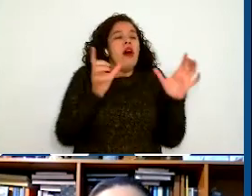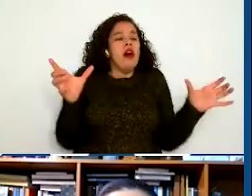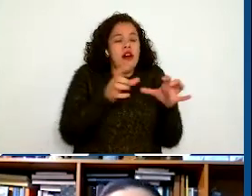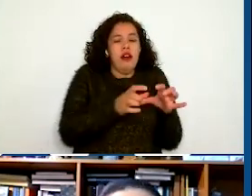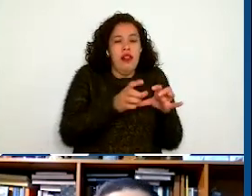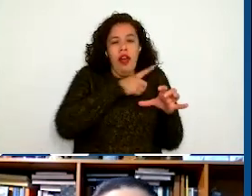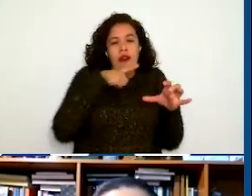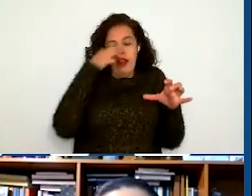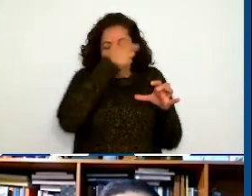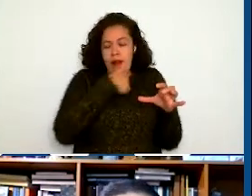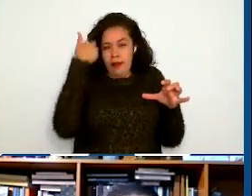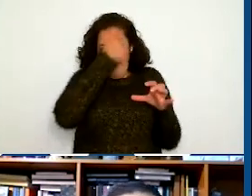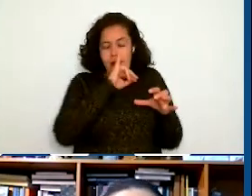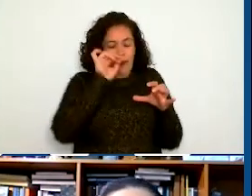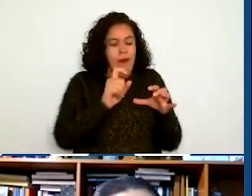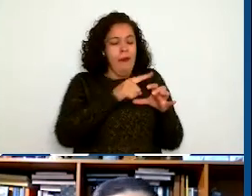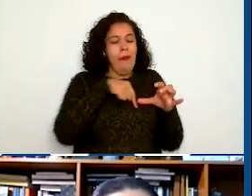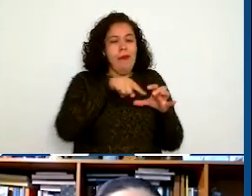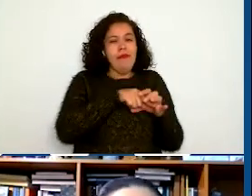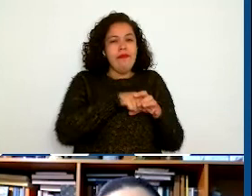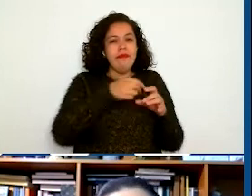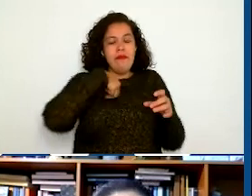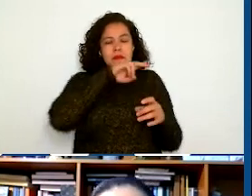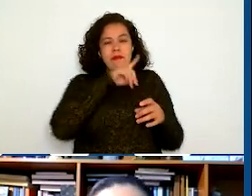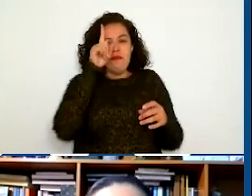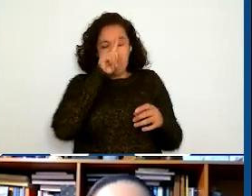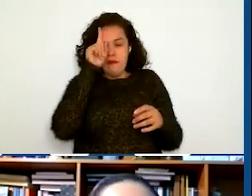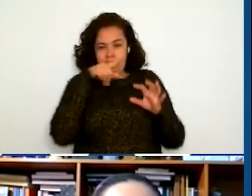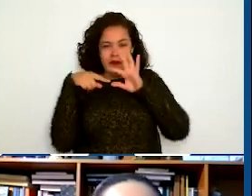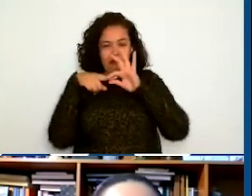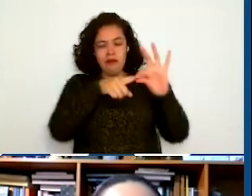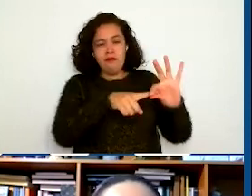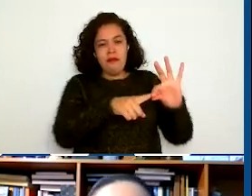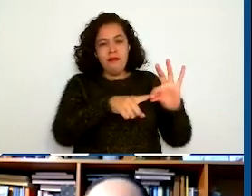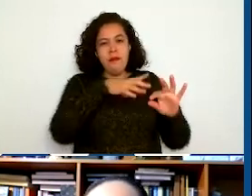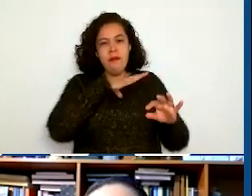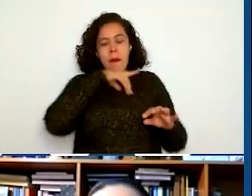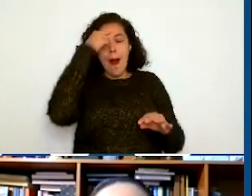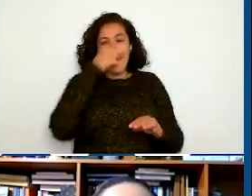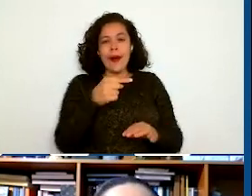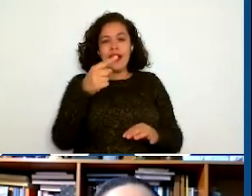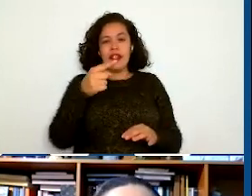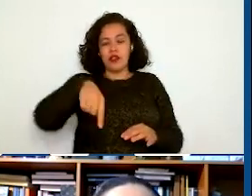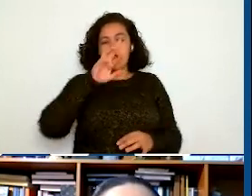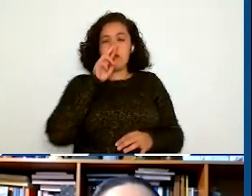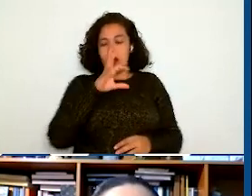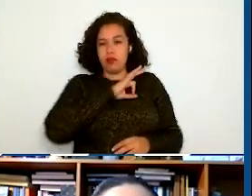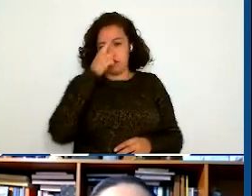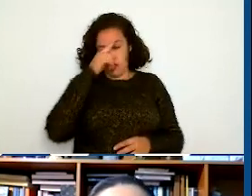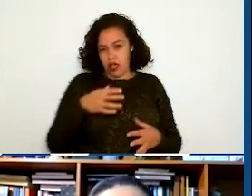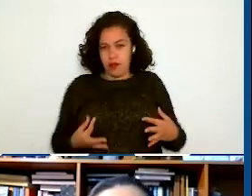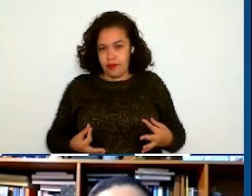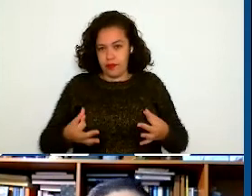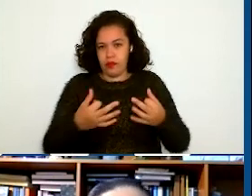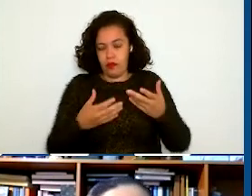habrá que revisarlo, son nuestras orientaciones o son sus orientaciones que tienen para mejorar, ¿no?, esta calidad en